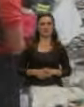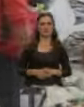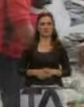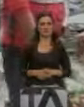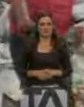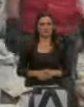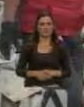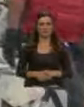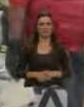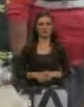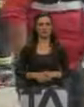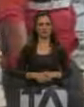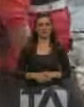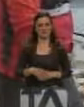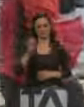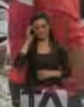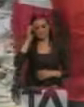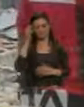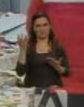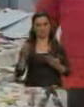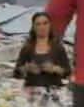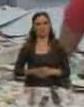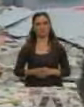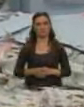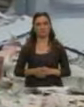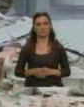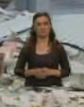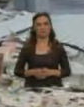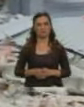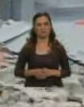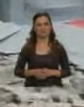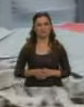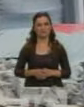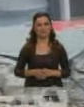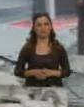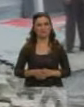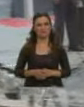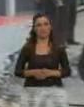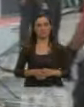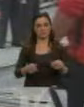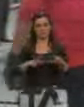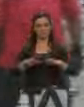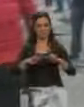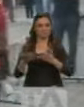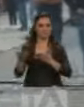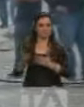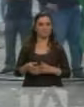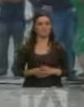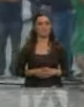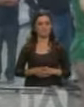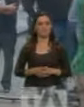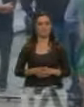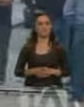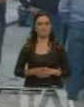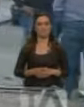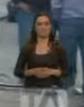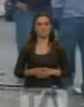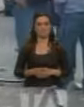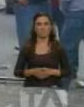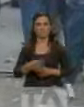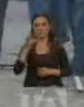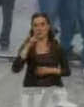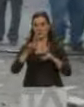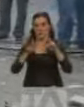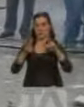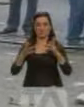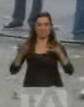situación? Preocupación, claro. Es que son del sector, amigos, todo eso, pues. Y ver esto, intervención